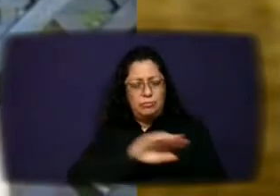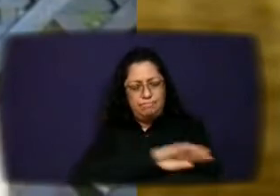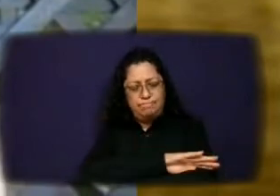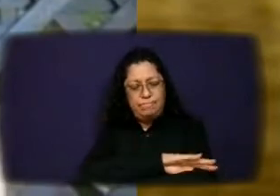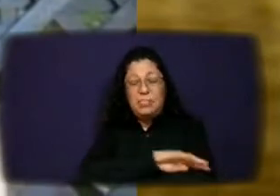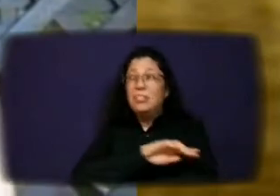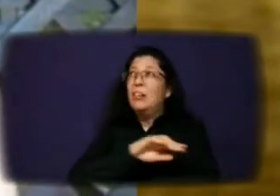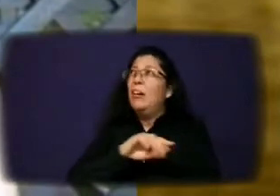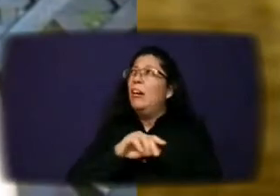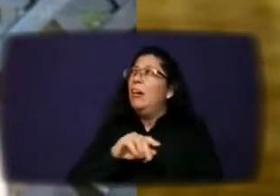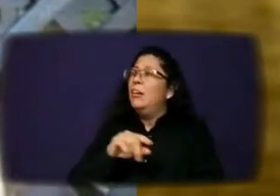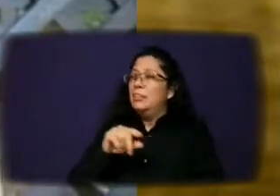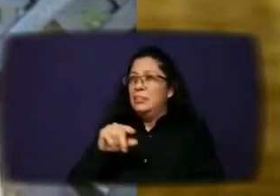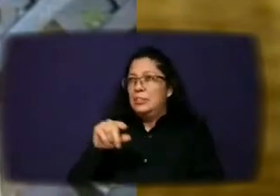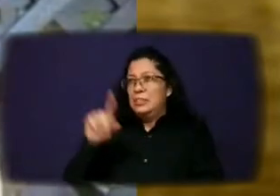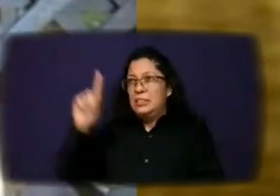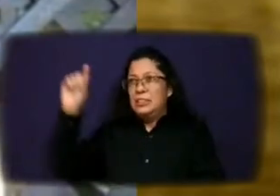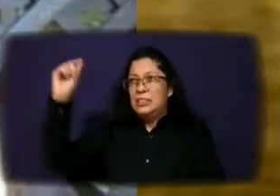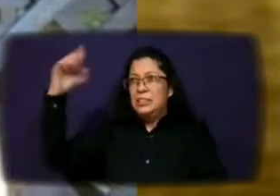sol caliente,